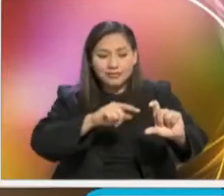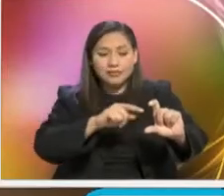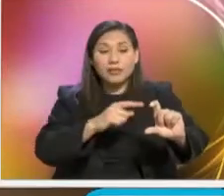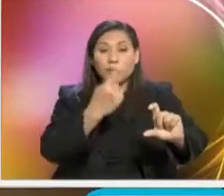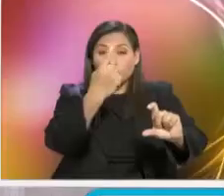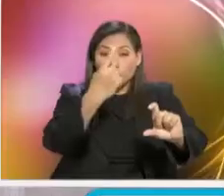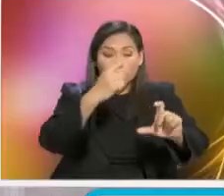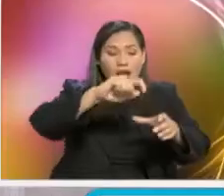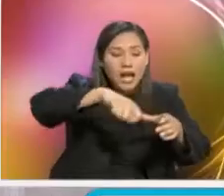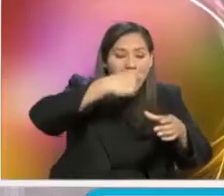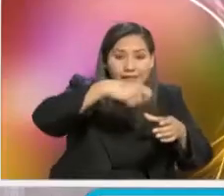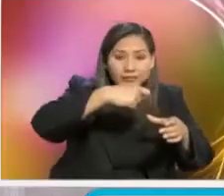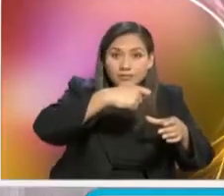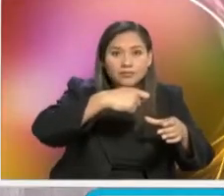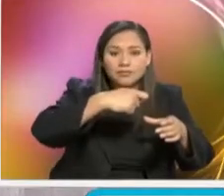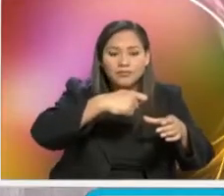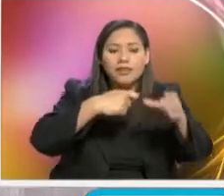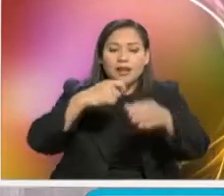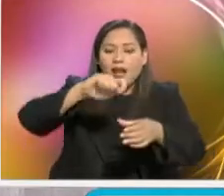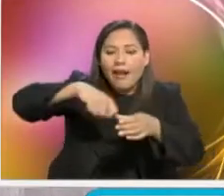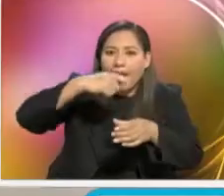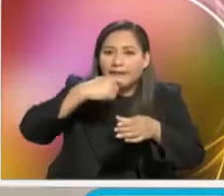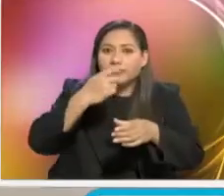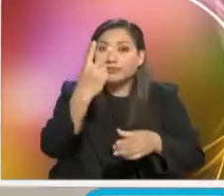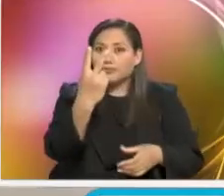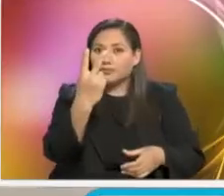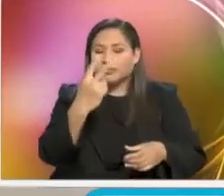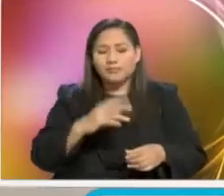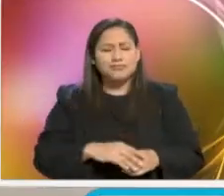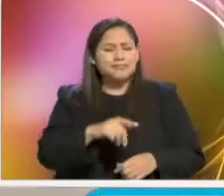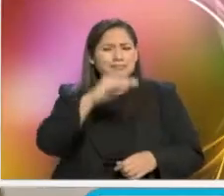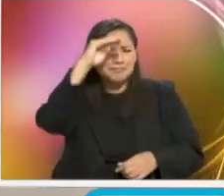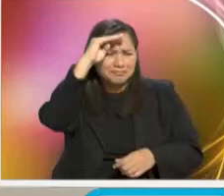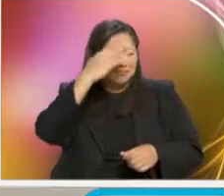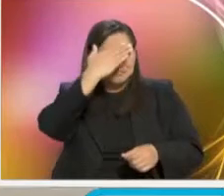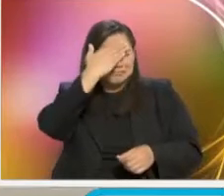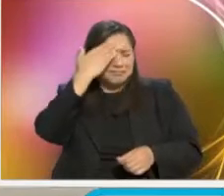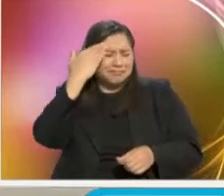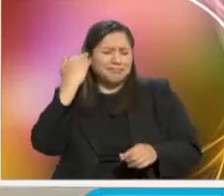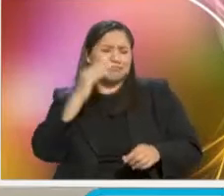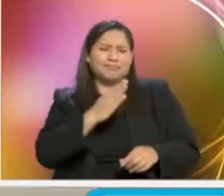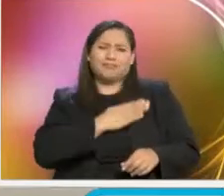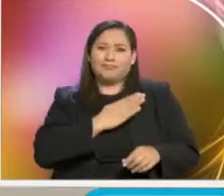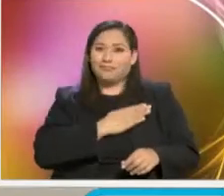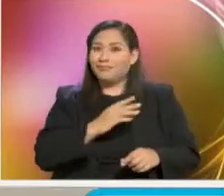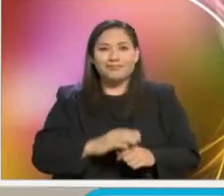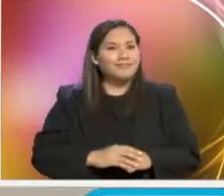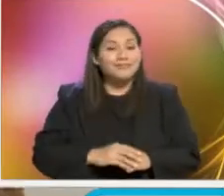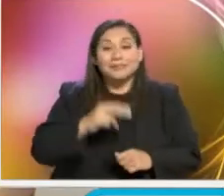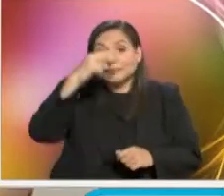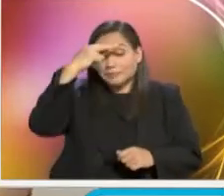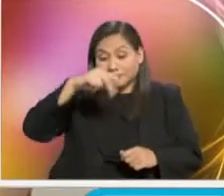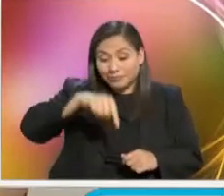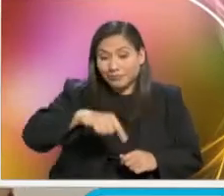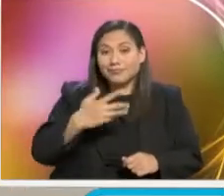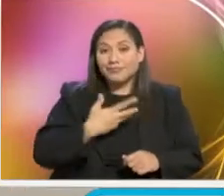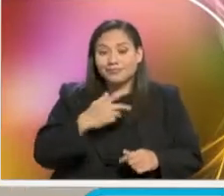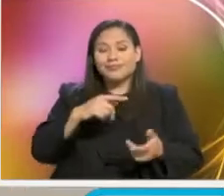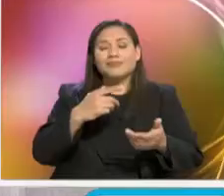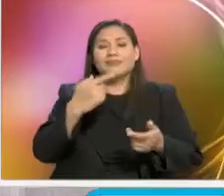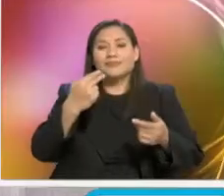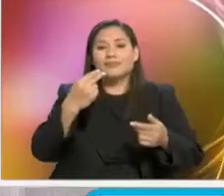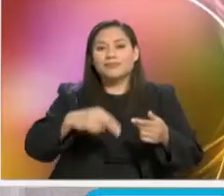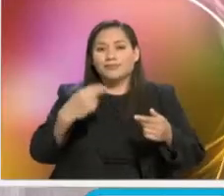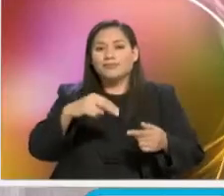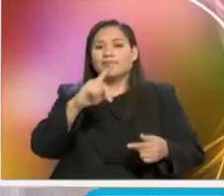de uno al día también. Claro, o lo crees inofensivo. ¿Sabes cuáles también? Hay unos en México que tienen lactobacilos,